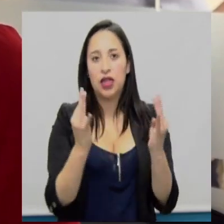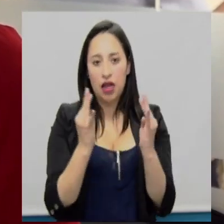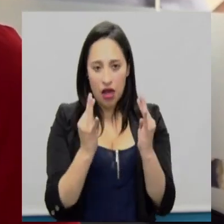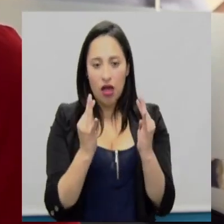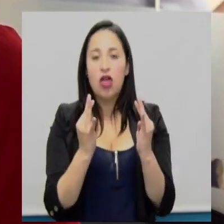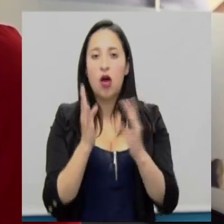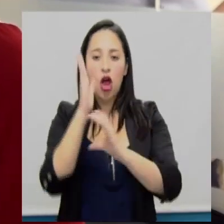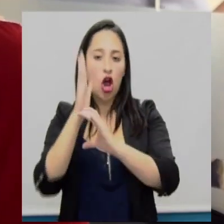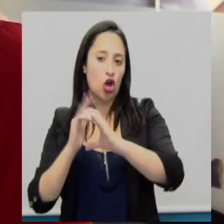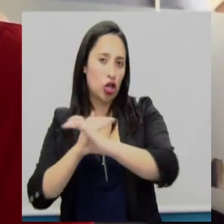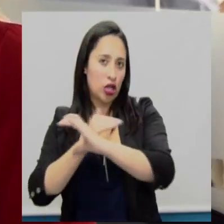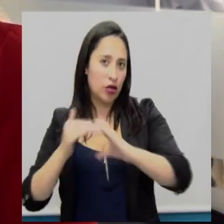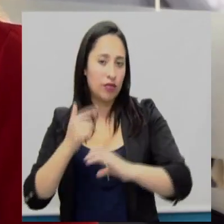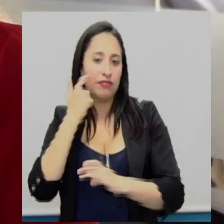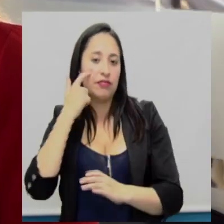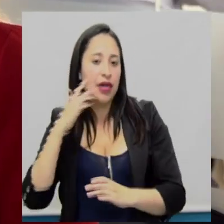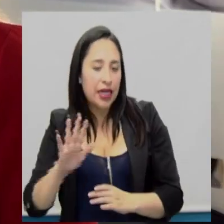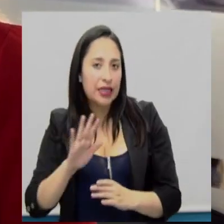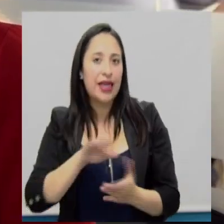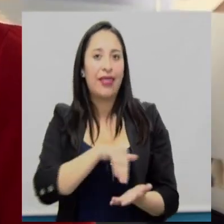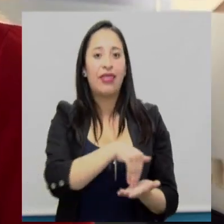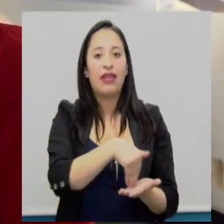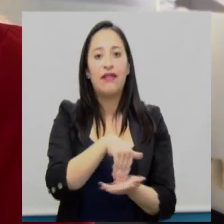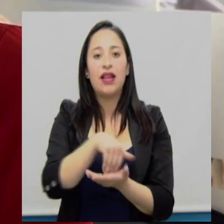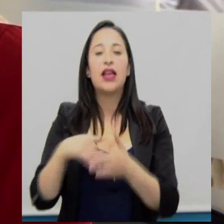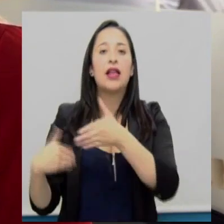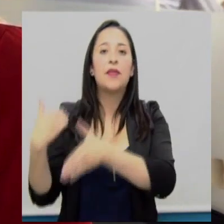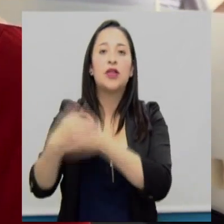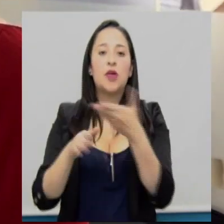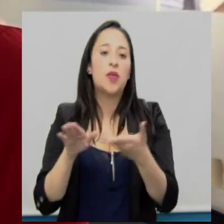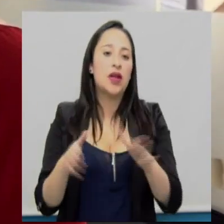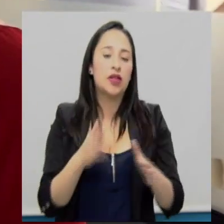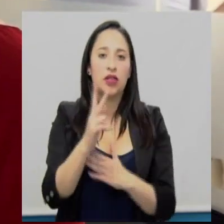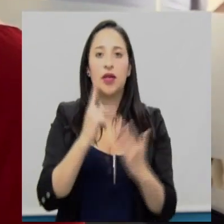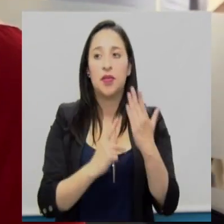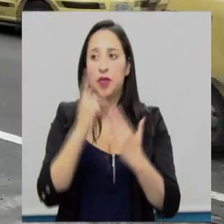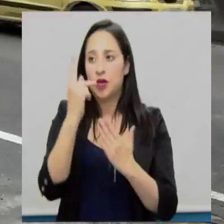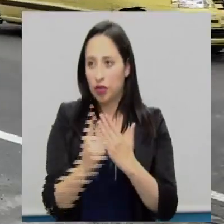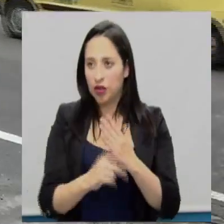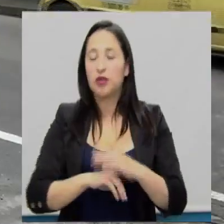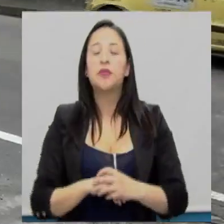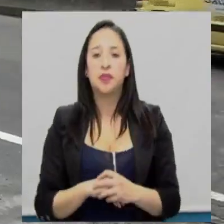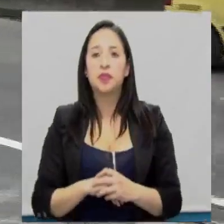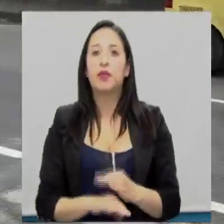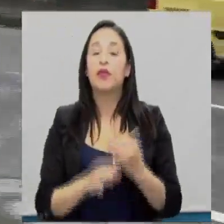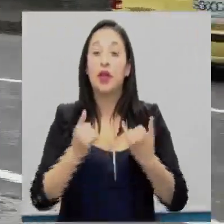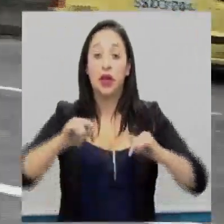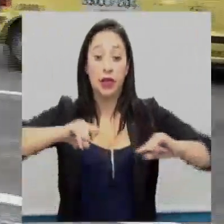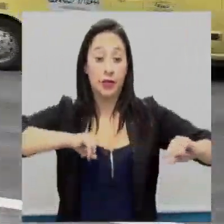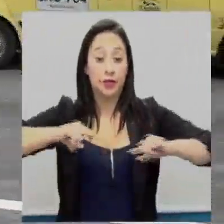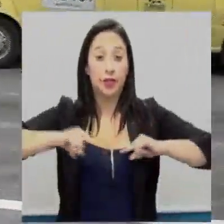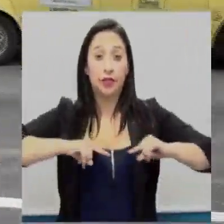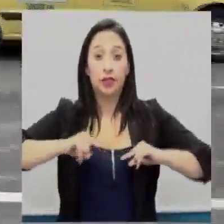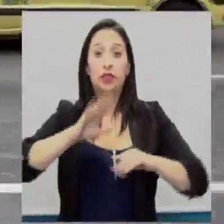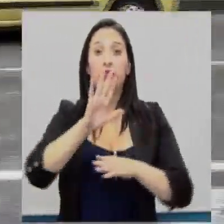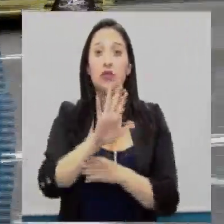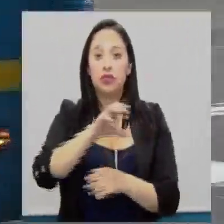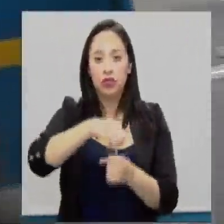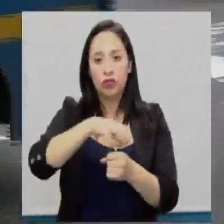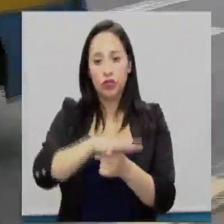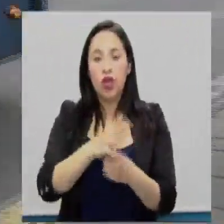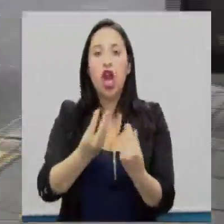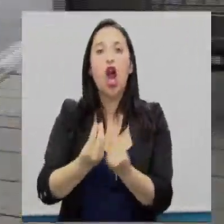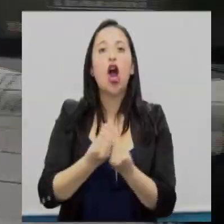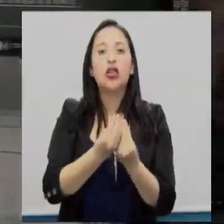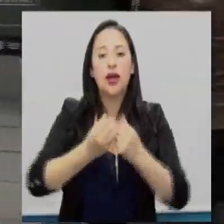la Contraloría General por presuntas irregularidades en el proceso de planeación de este proyecto. Tenemos información que la Administración Distrital ha